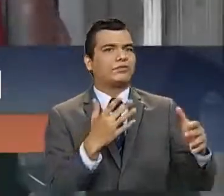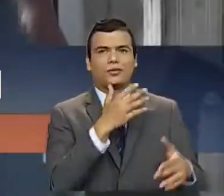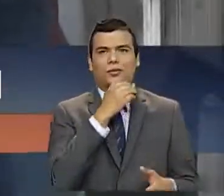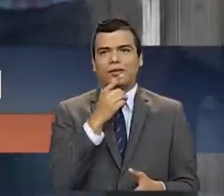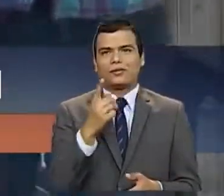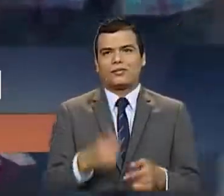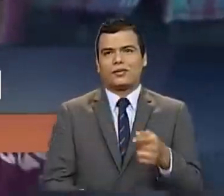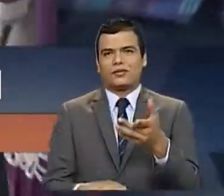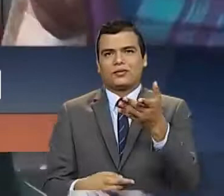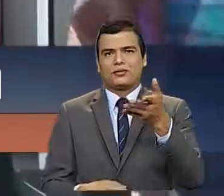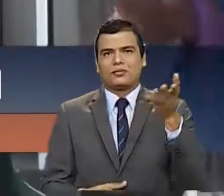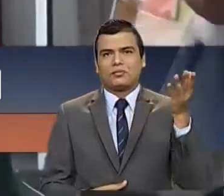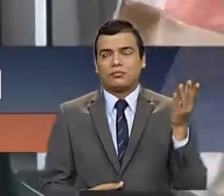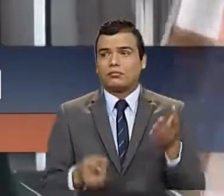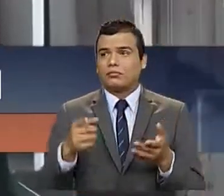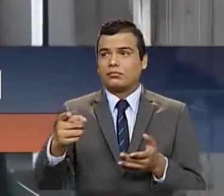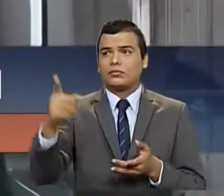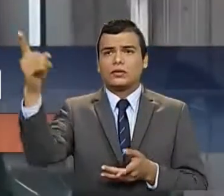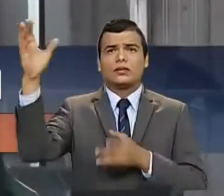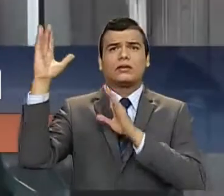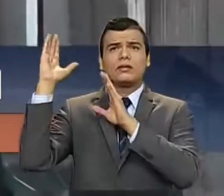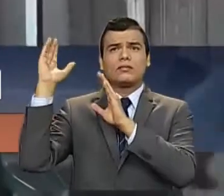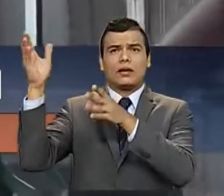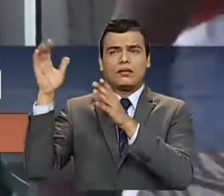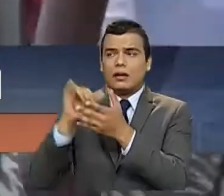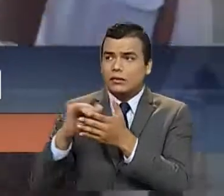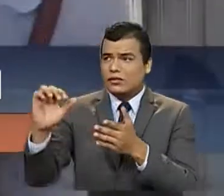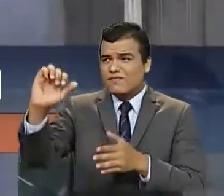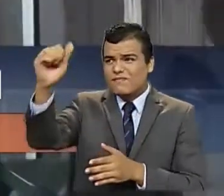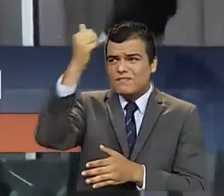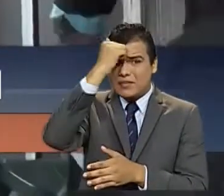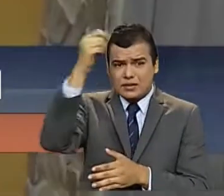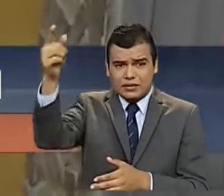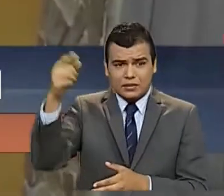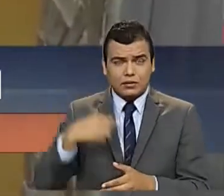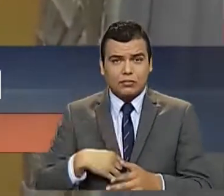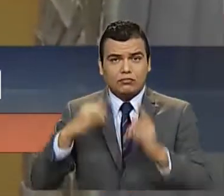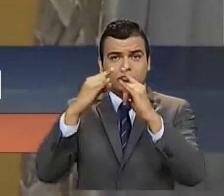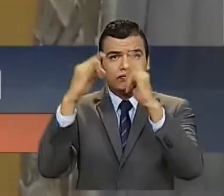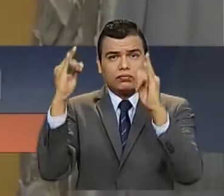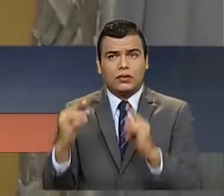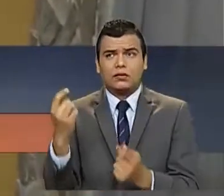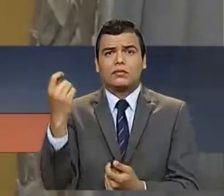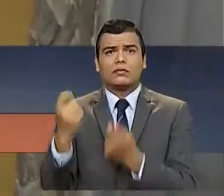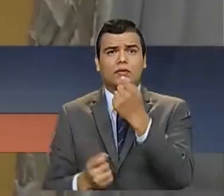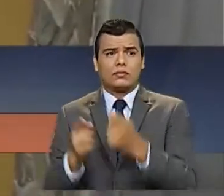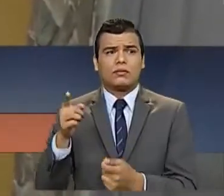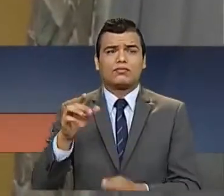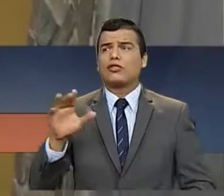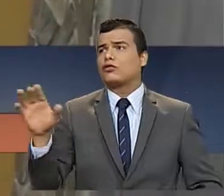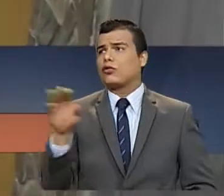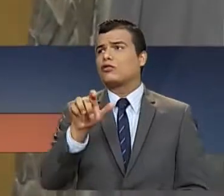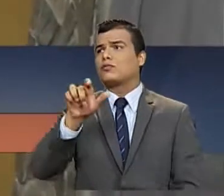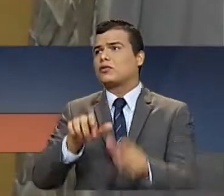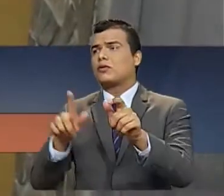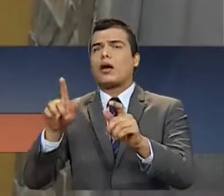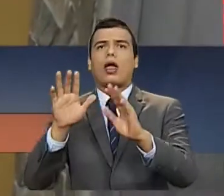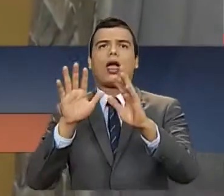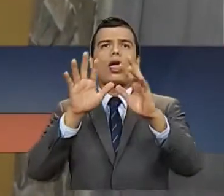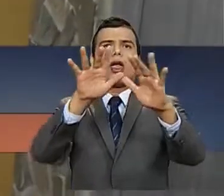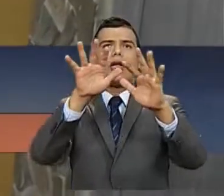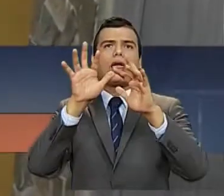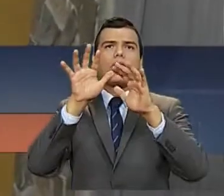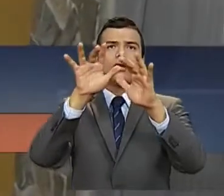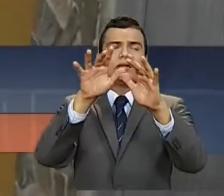hombre, que haga la central de abasto. Que siendo la central de abasto, obviamente que todos nos vamos a ir para allá. Pero de